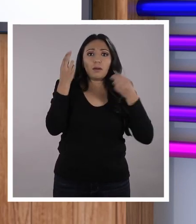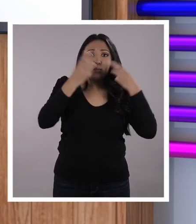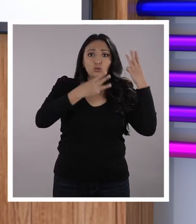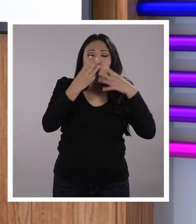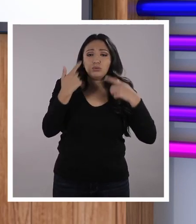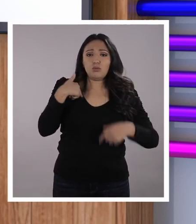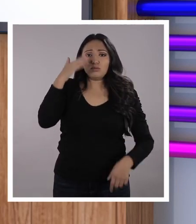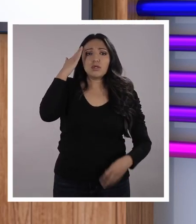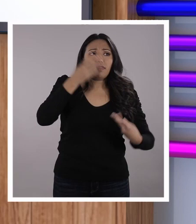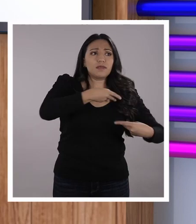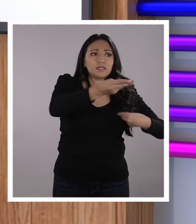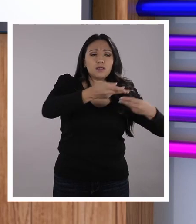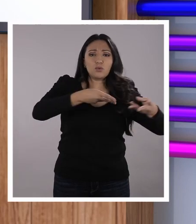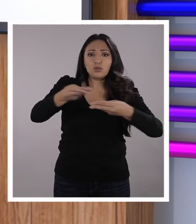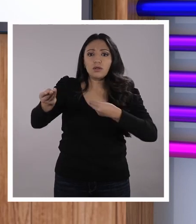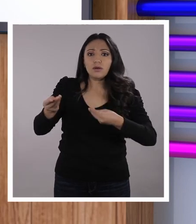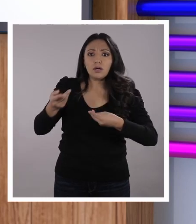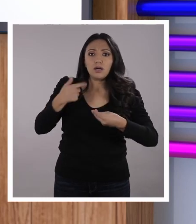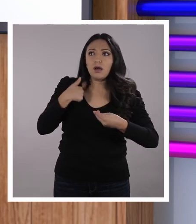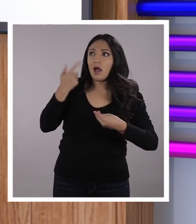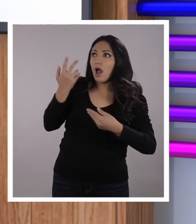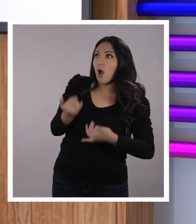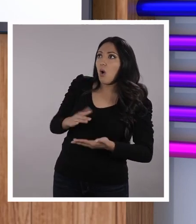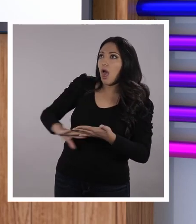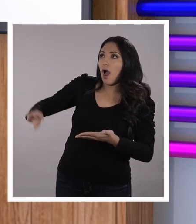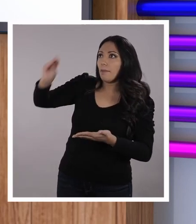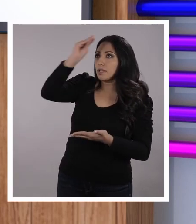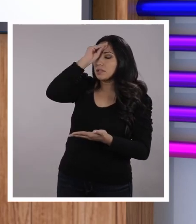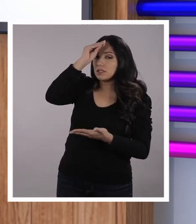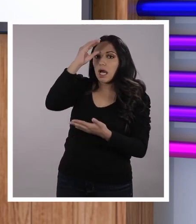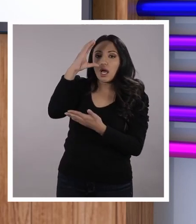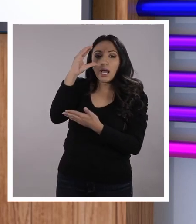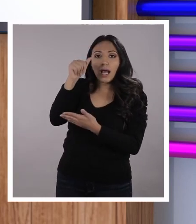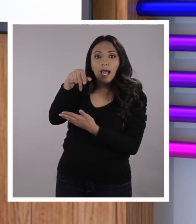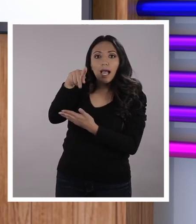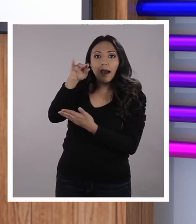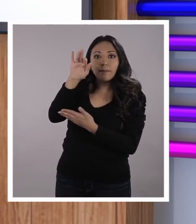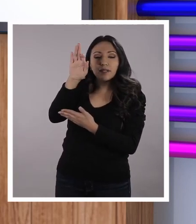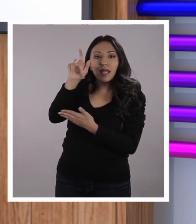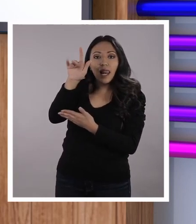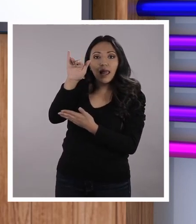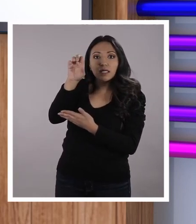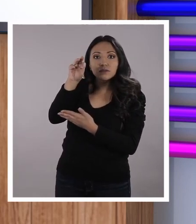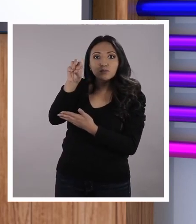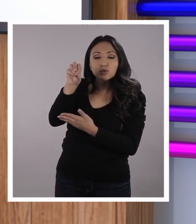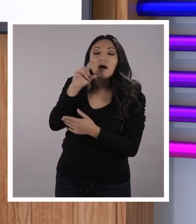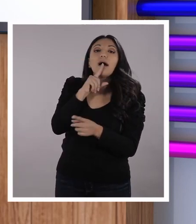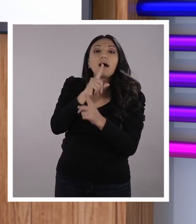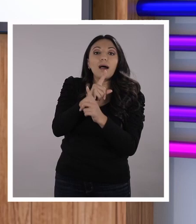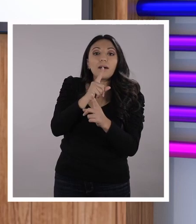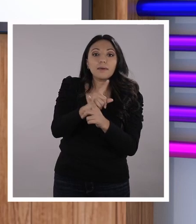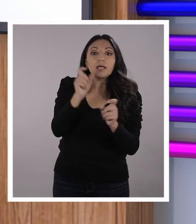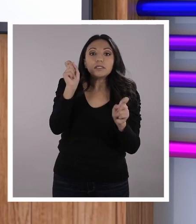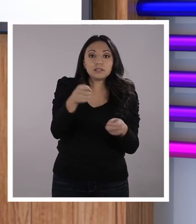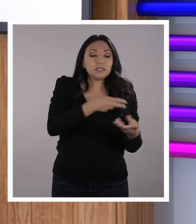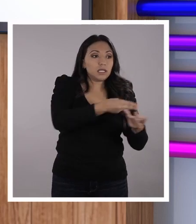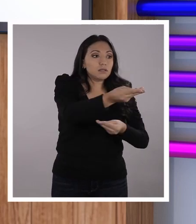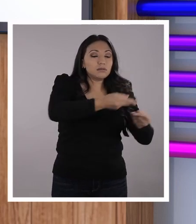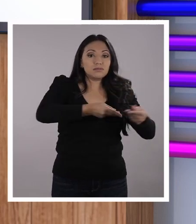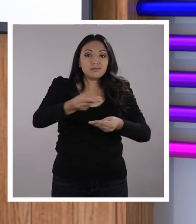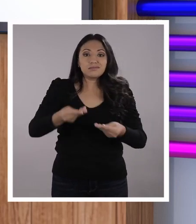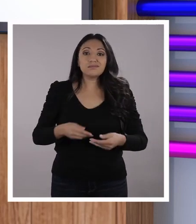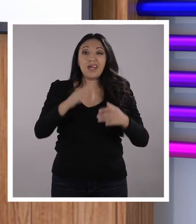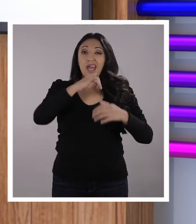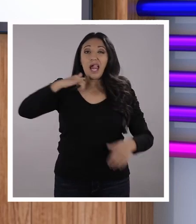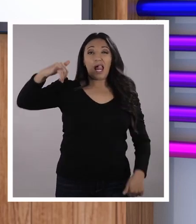mundo. Y conecto con este aprendizaje nuevo que, en efecto, la riqueza en el mundo está distribuida. No